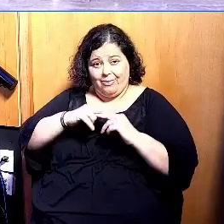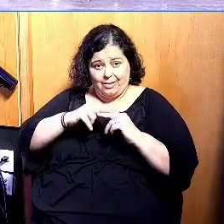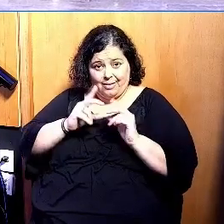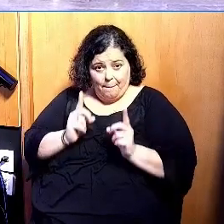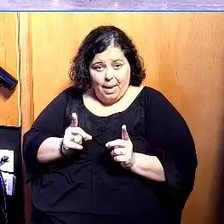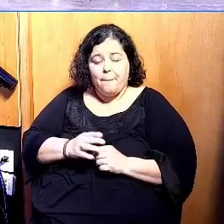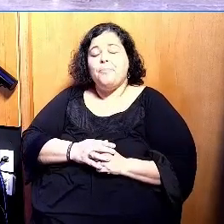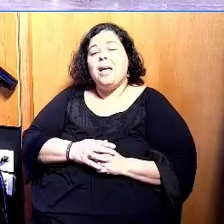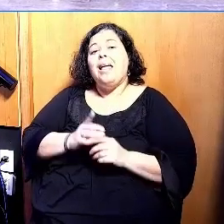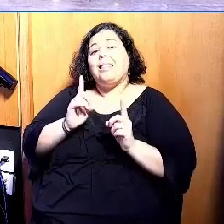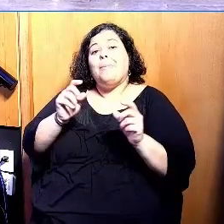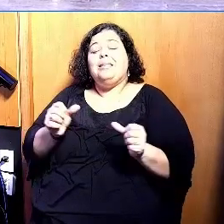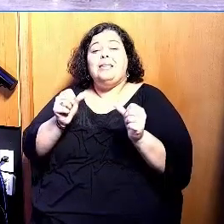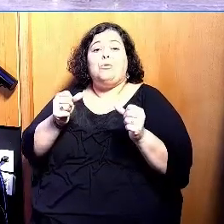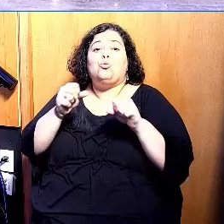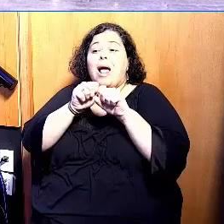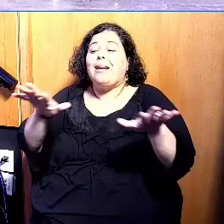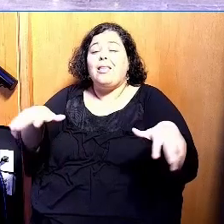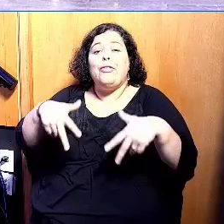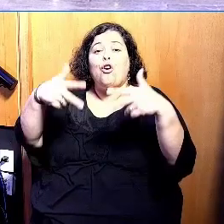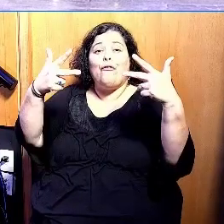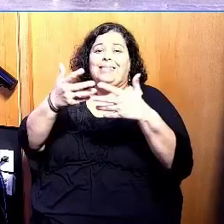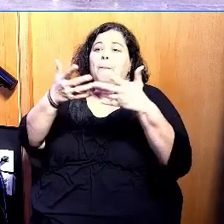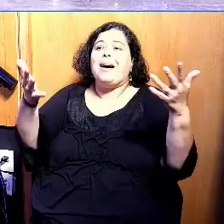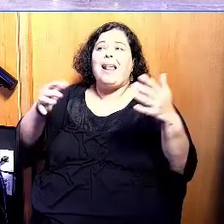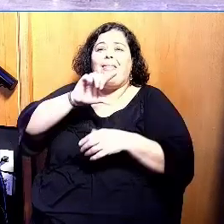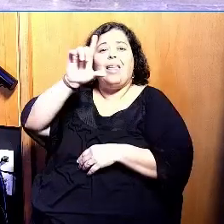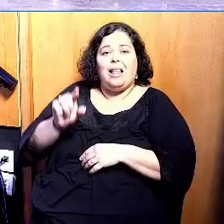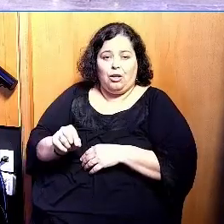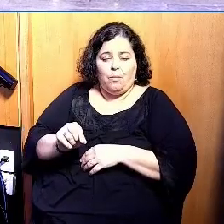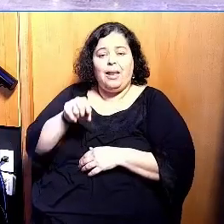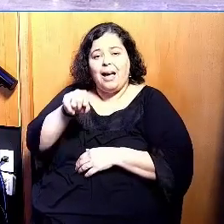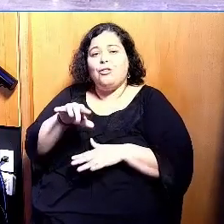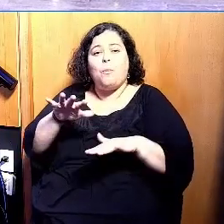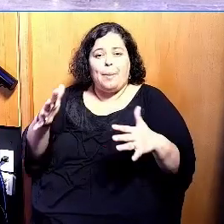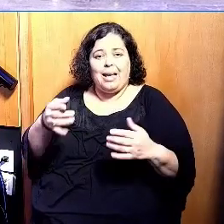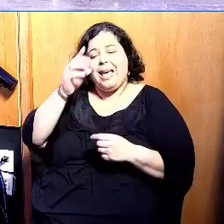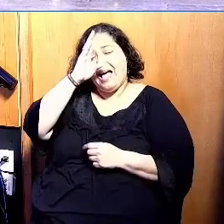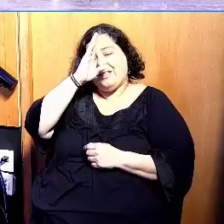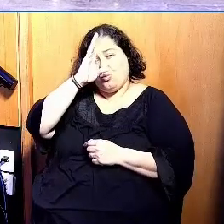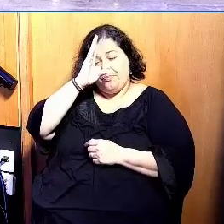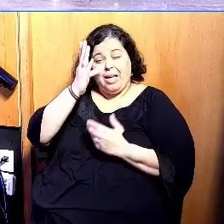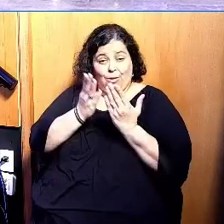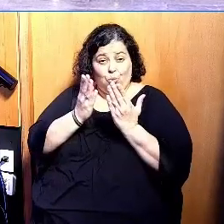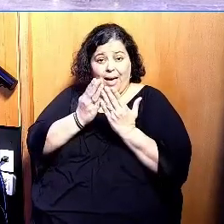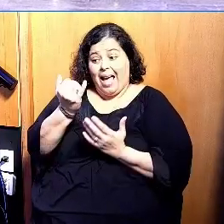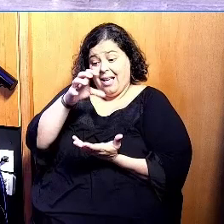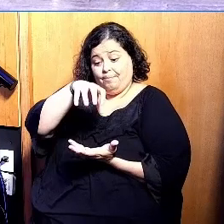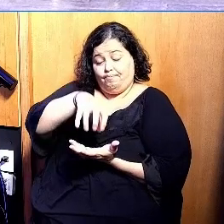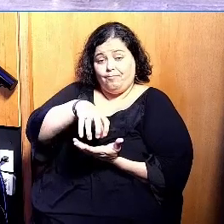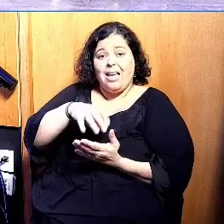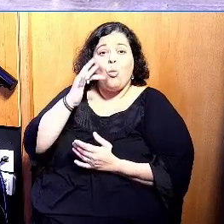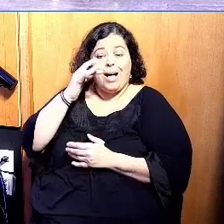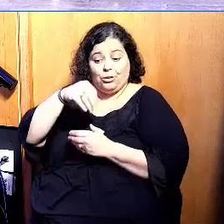red de videoconferencias más grande de Latinoamérica, que esto posibilita que los estudiantes que tienen en sus centros educativos los programas